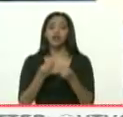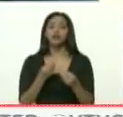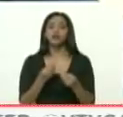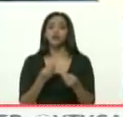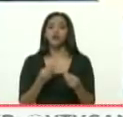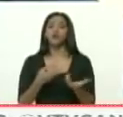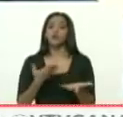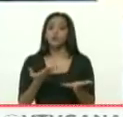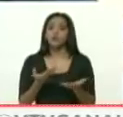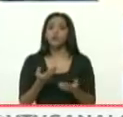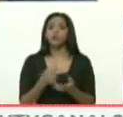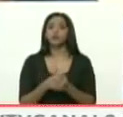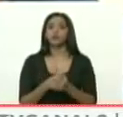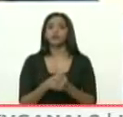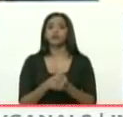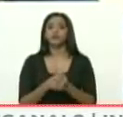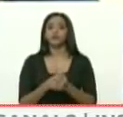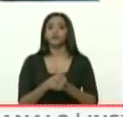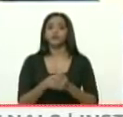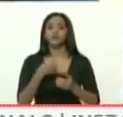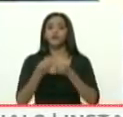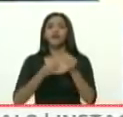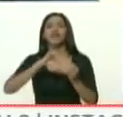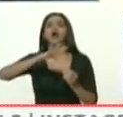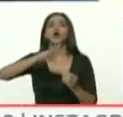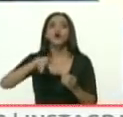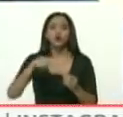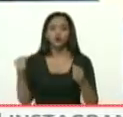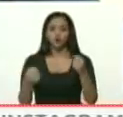día se había cometido un robo de un vehículo.